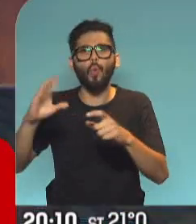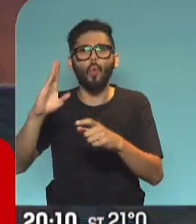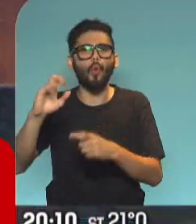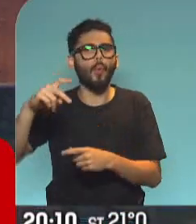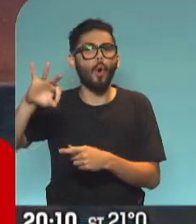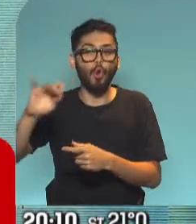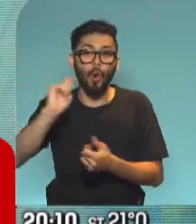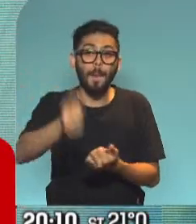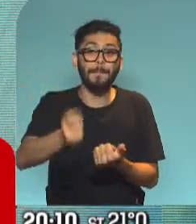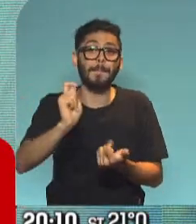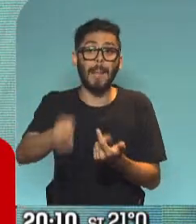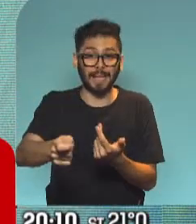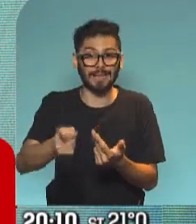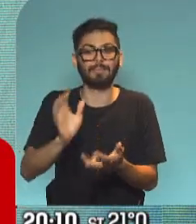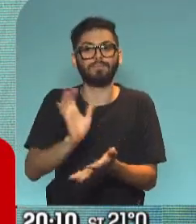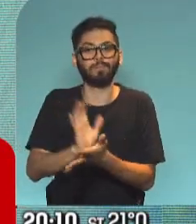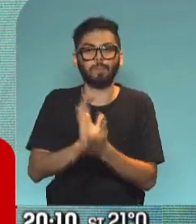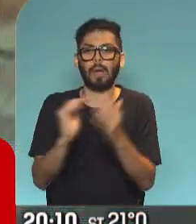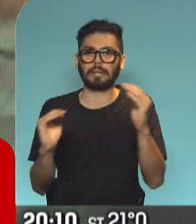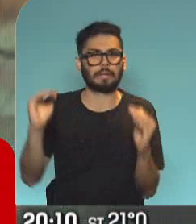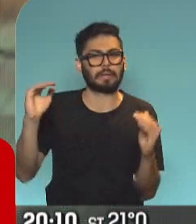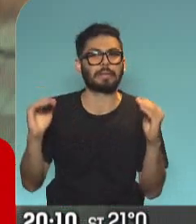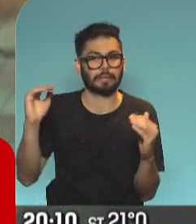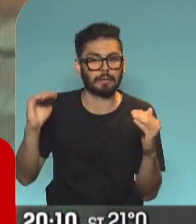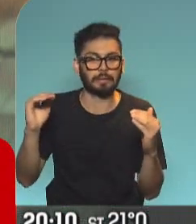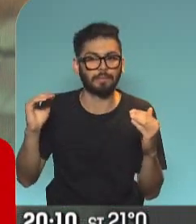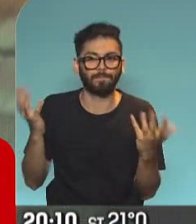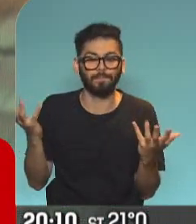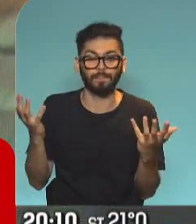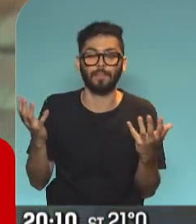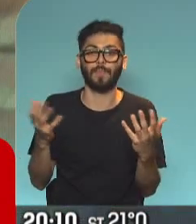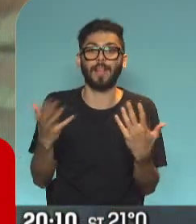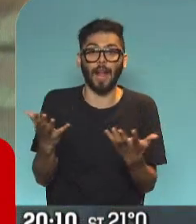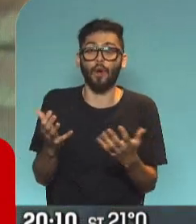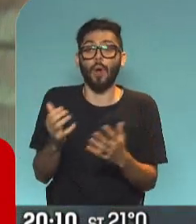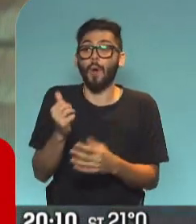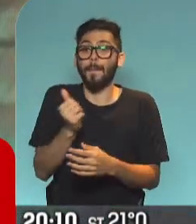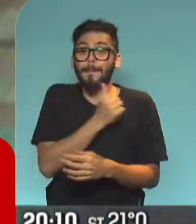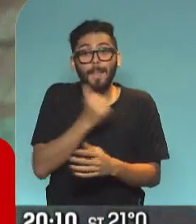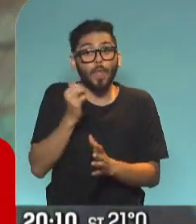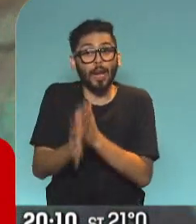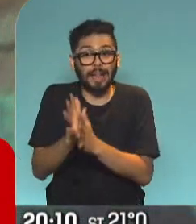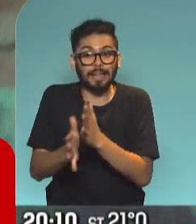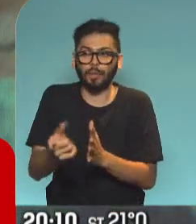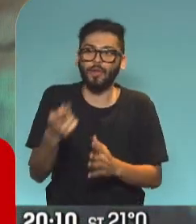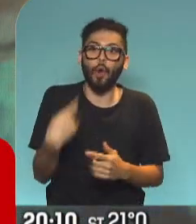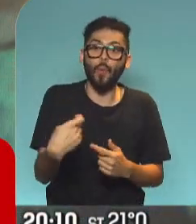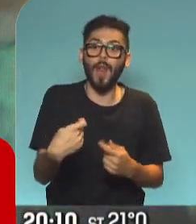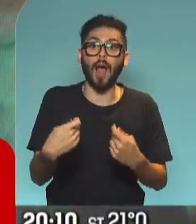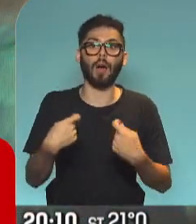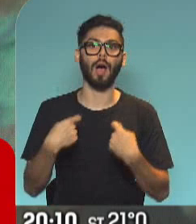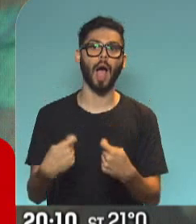alguna manera de acomodar esa jubilación mínima, ese haber mínimo. Los medicamentos gratis ayudaron mucho a recomponer las jubilaciones de